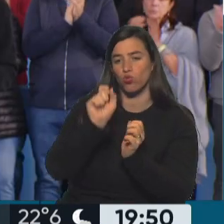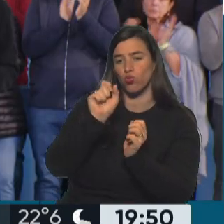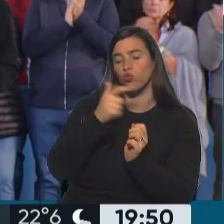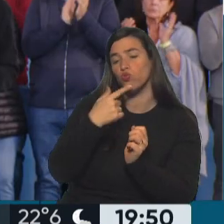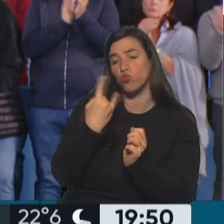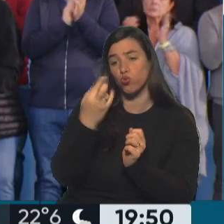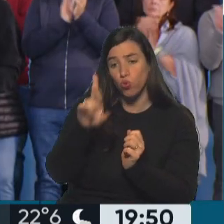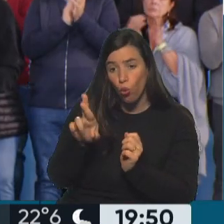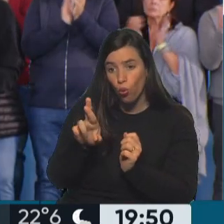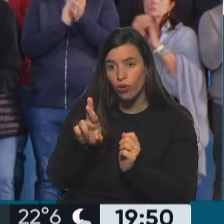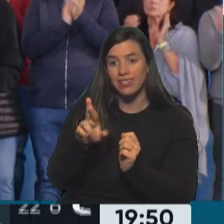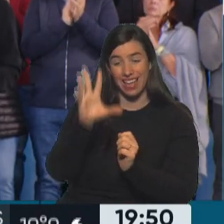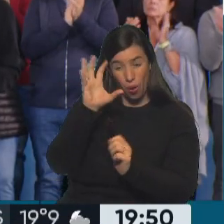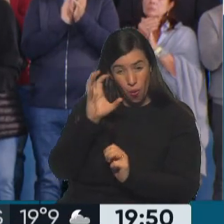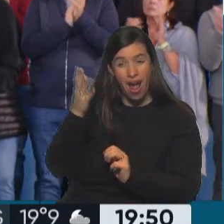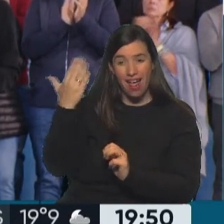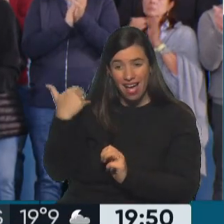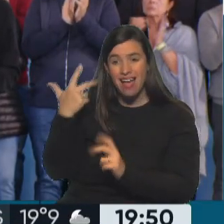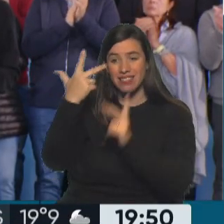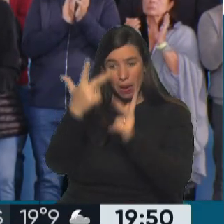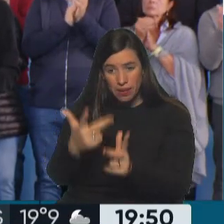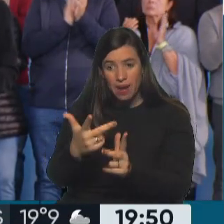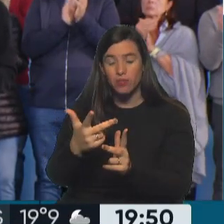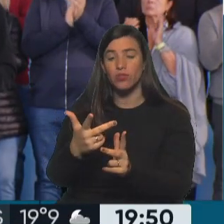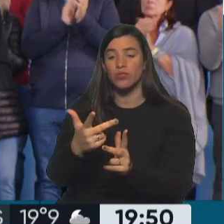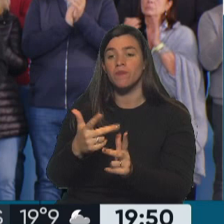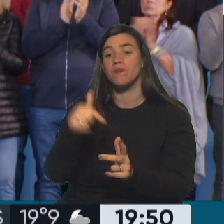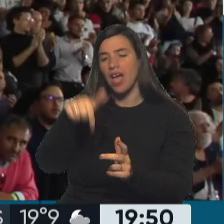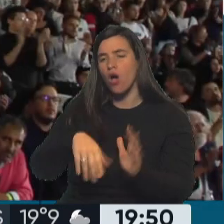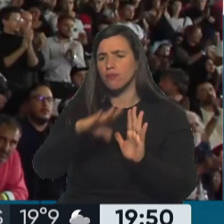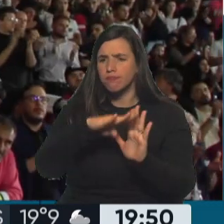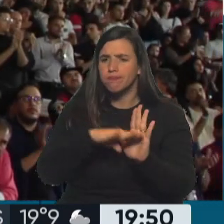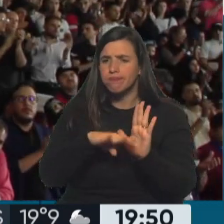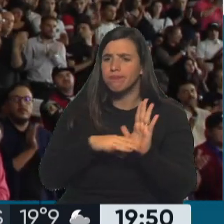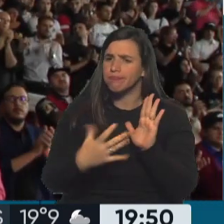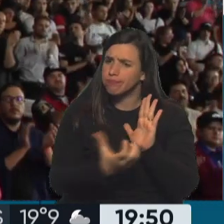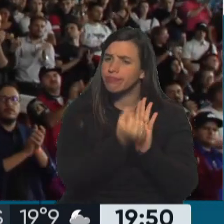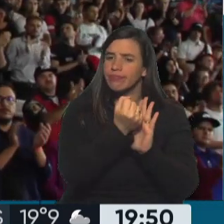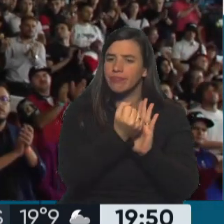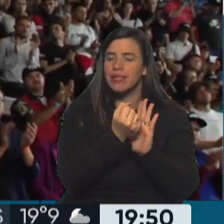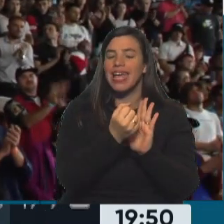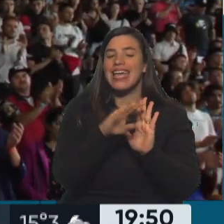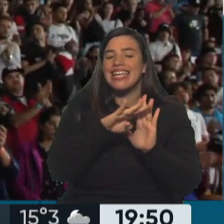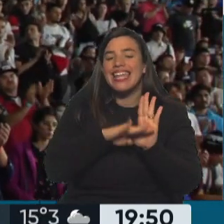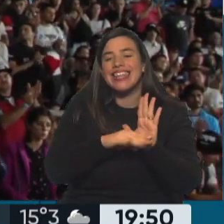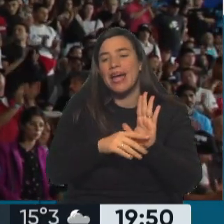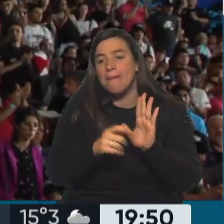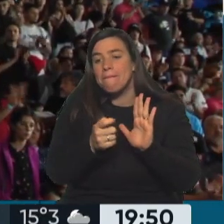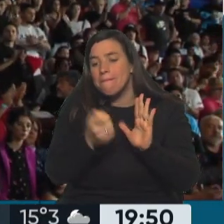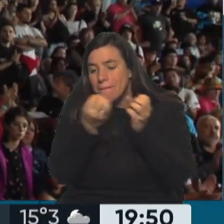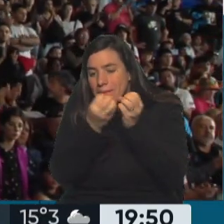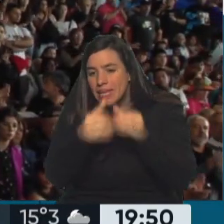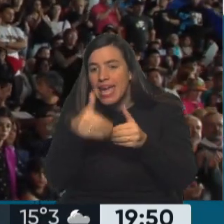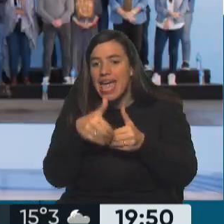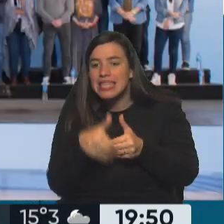¿no? ¿Se acuerda que se habían hablado en su momento, cuando estaba Chávez, y se volvió a recuperar una agenda que, si bien uno dice es incipiente, por lo menos empieza a aparecer la lógica